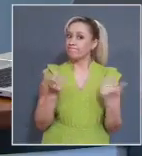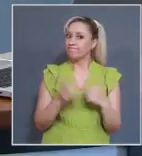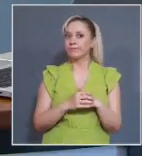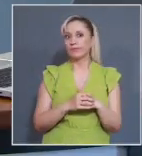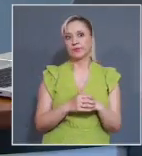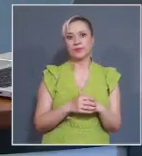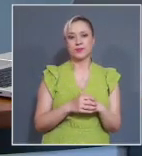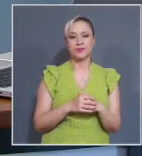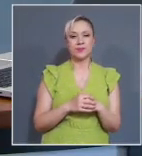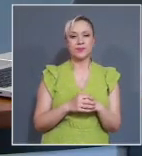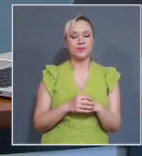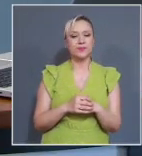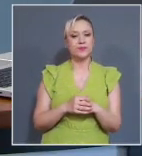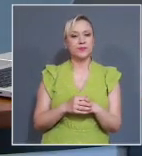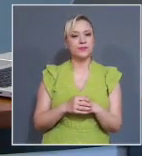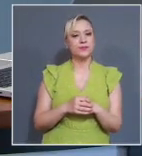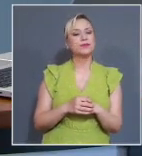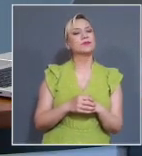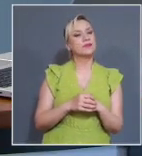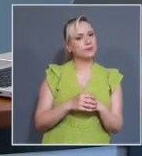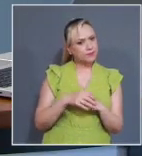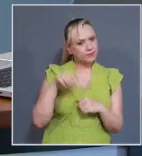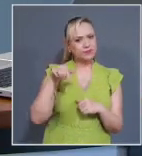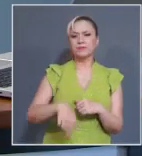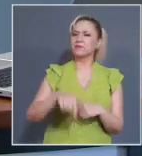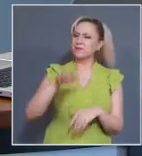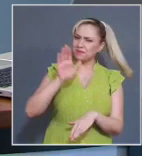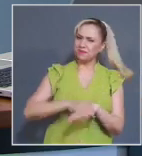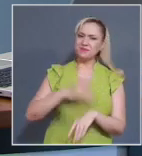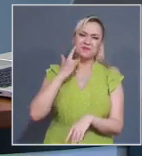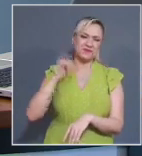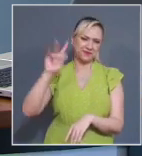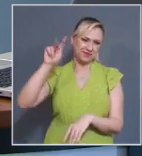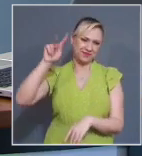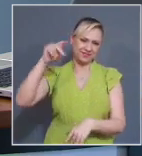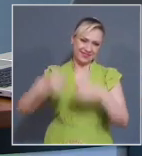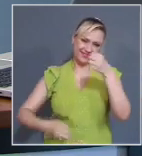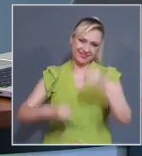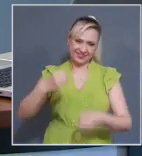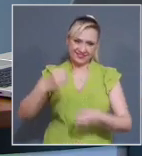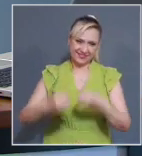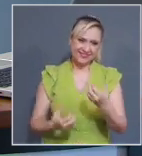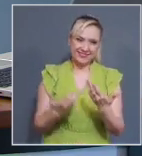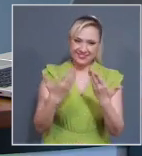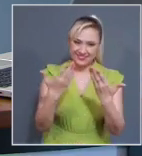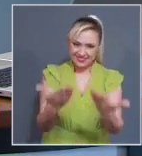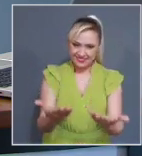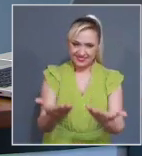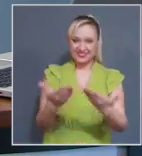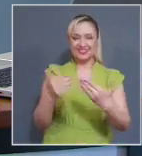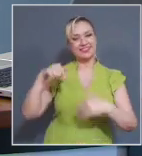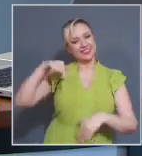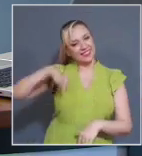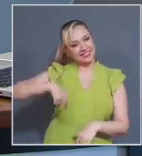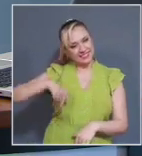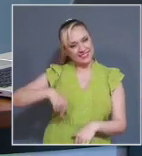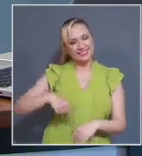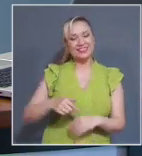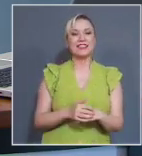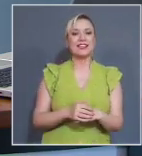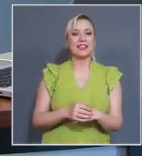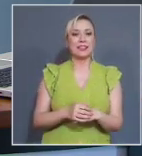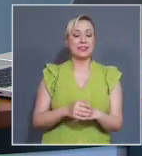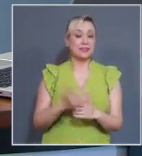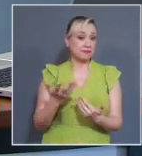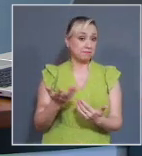Invitarlo a mantenerse en la señal de televisión, por supuesto, del canal del Poder Judicial de la Federación. Siga esta señal y no se